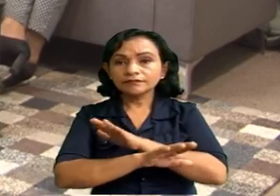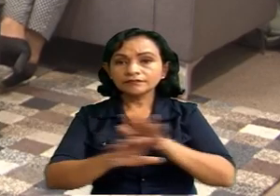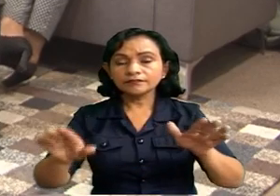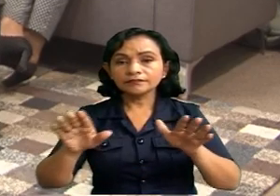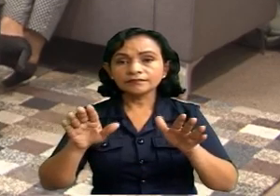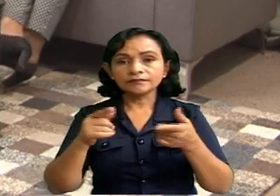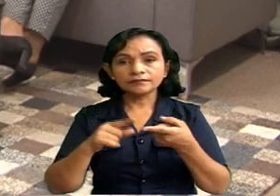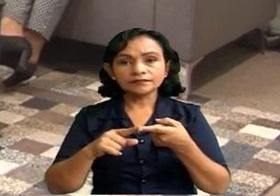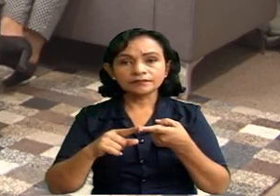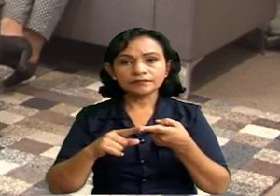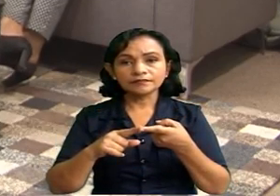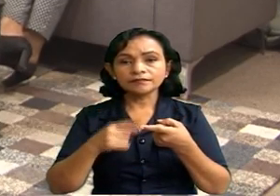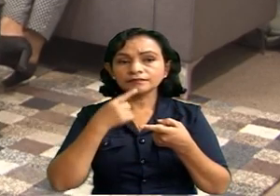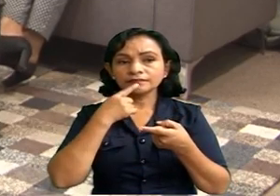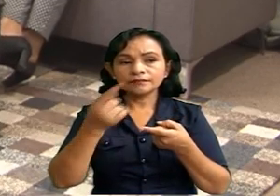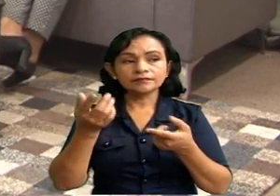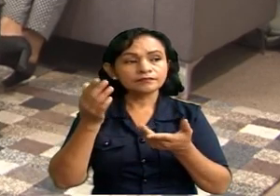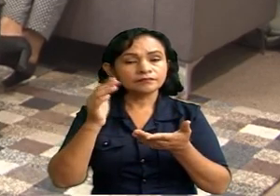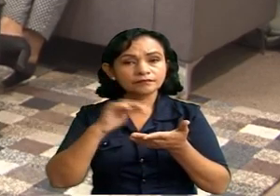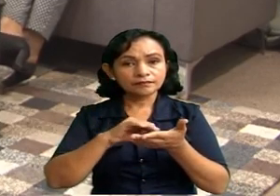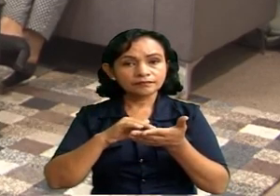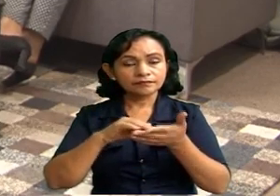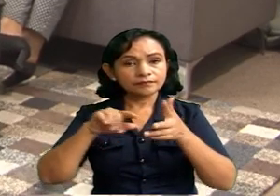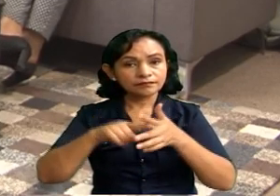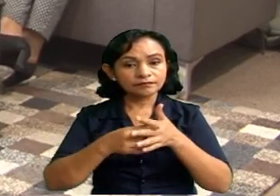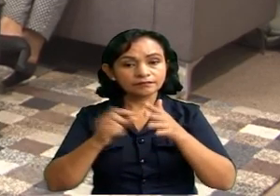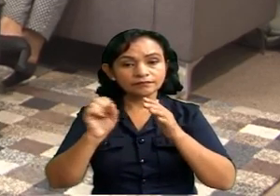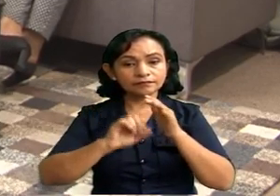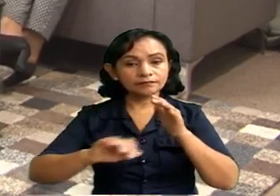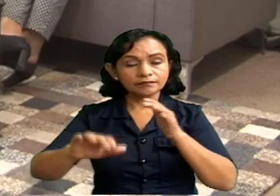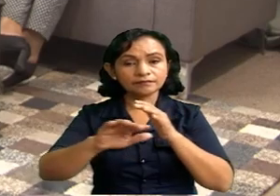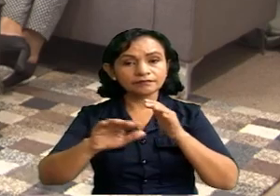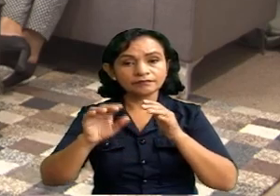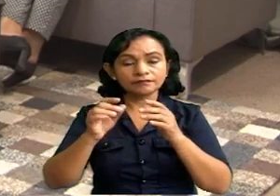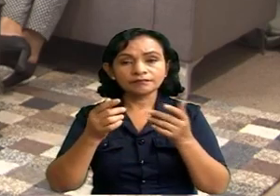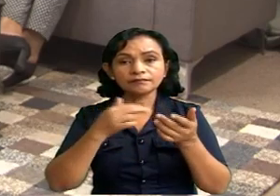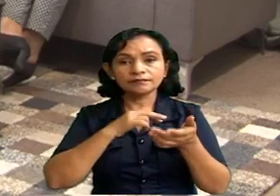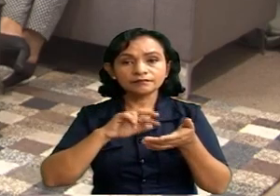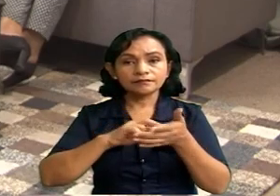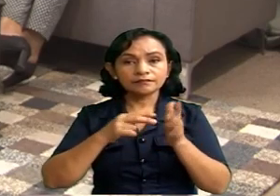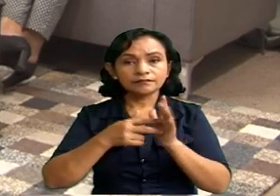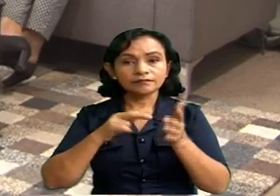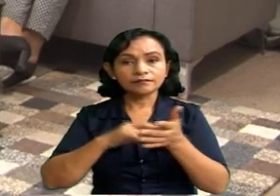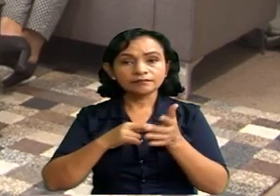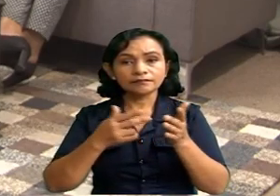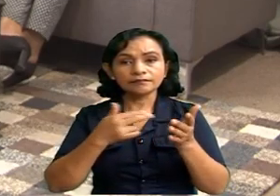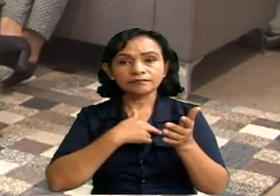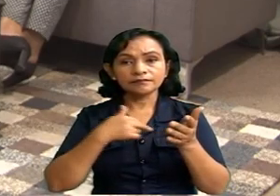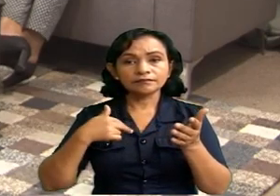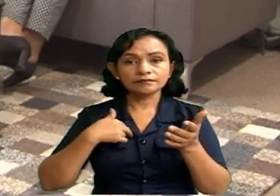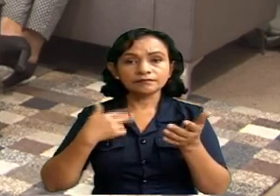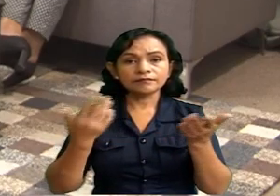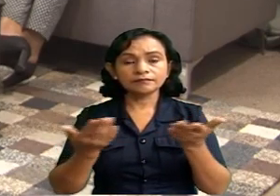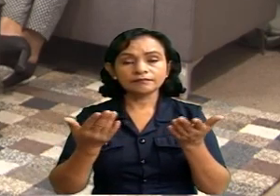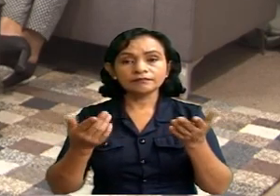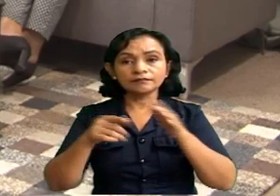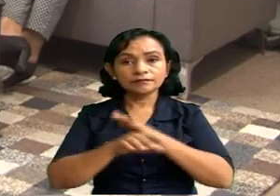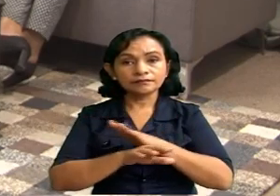capitalismo y renace el socialismo del siglo XXI. Y es por eso que la rancia burguesía,